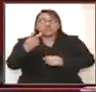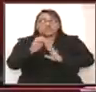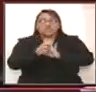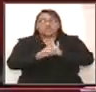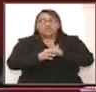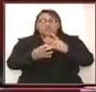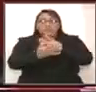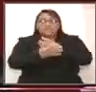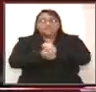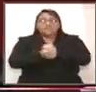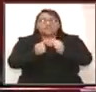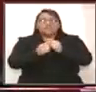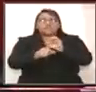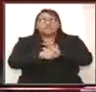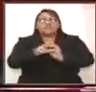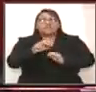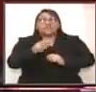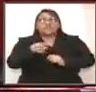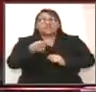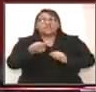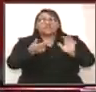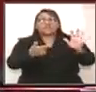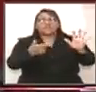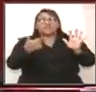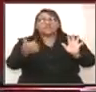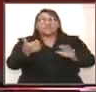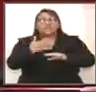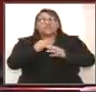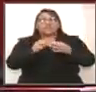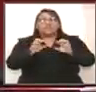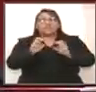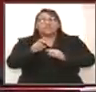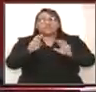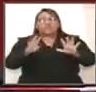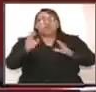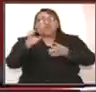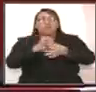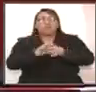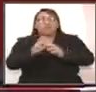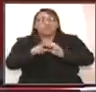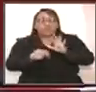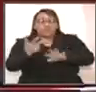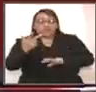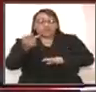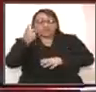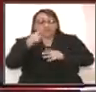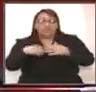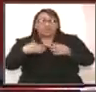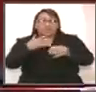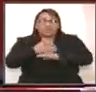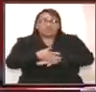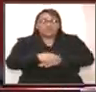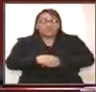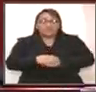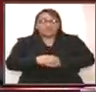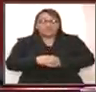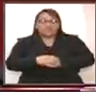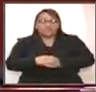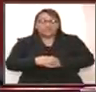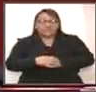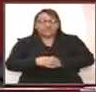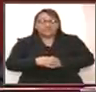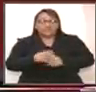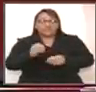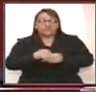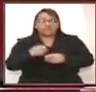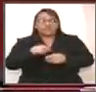Penal mediante la ley número 30.076 publicada el 19 de agosto del 2013 a fin de introducir en nuestra legislación